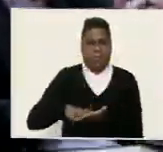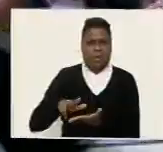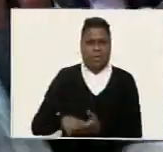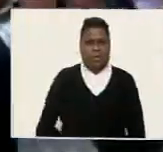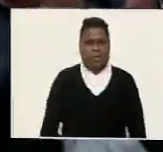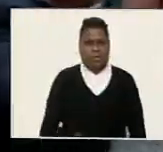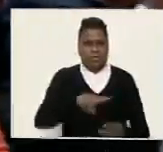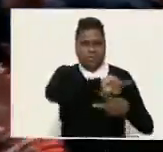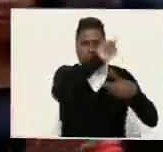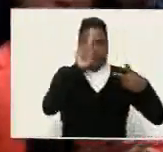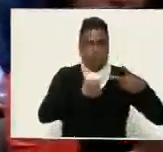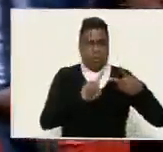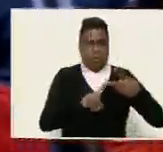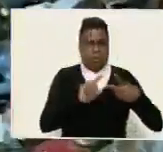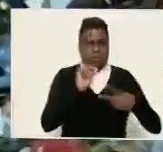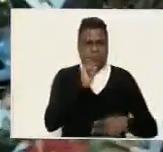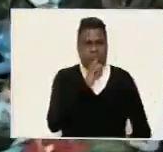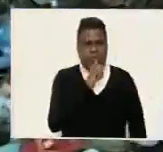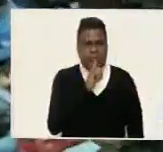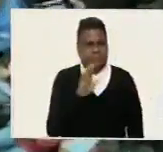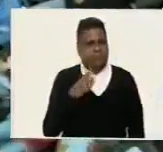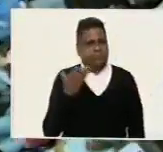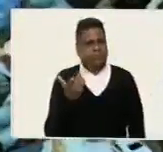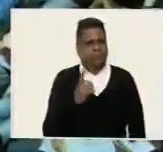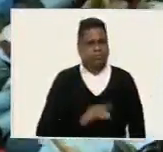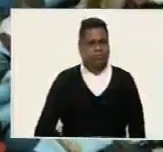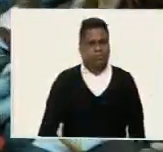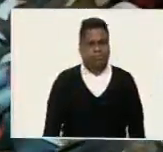Siguiente punto, ciudadano secretario.